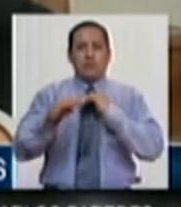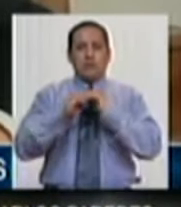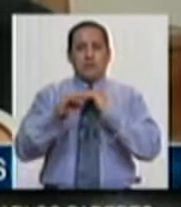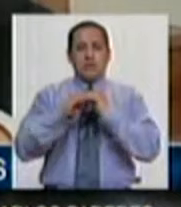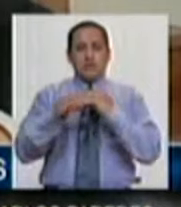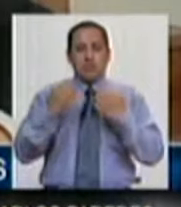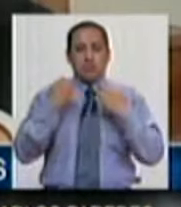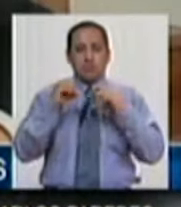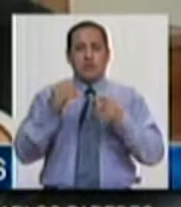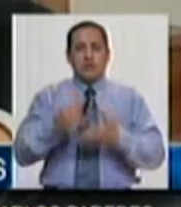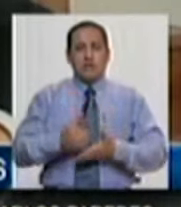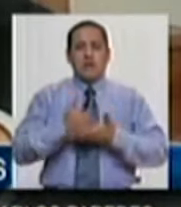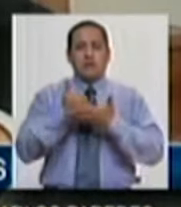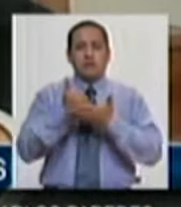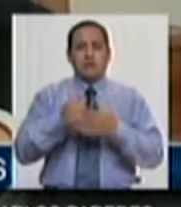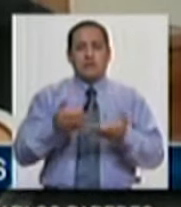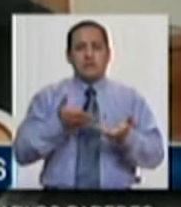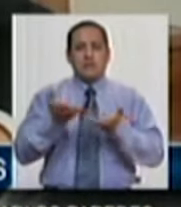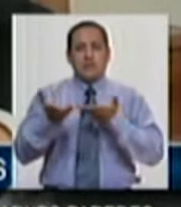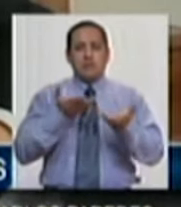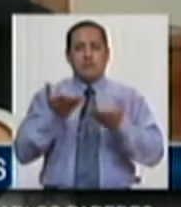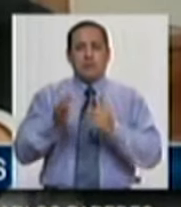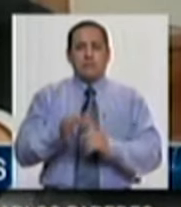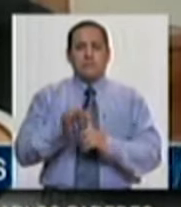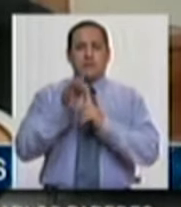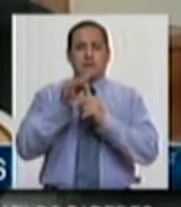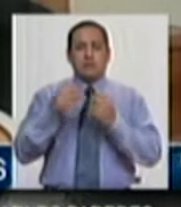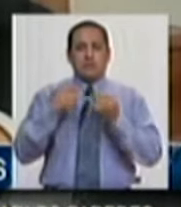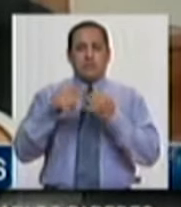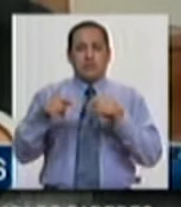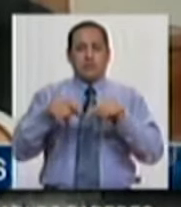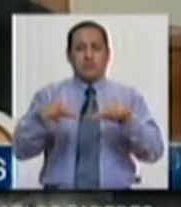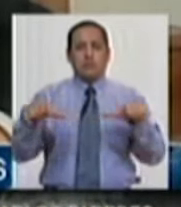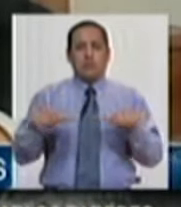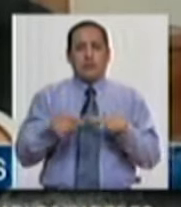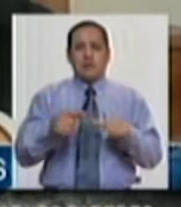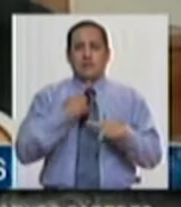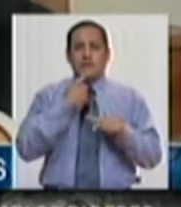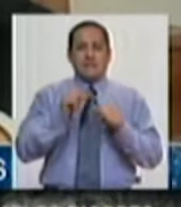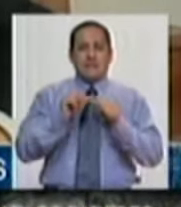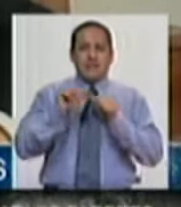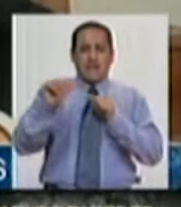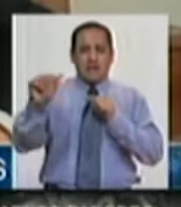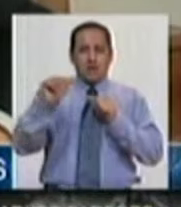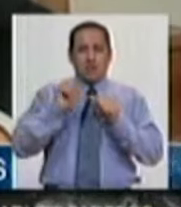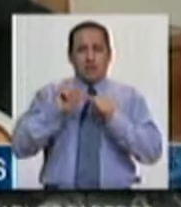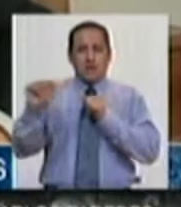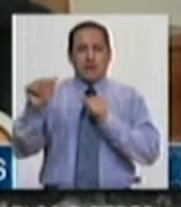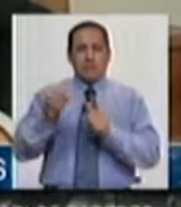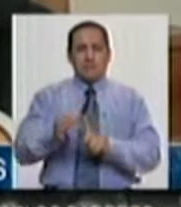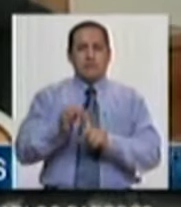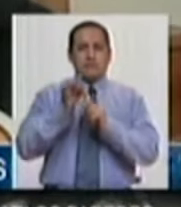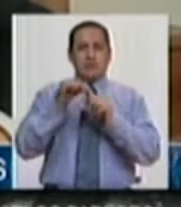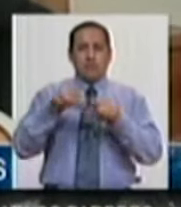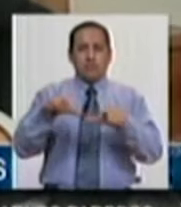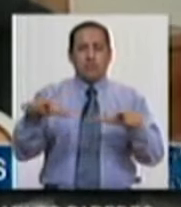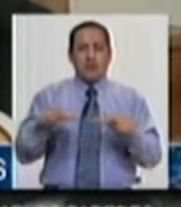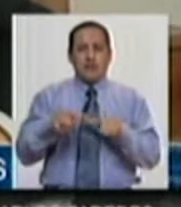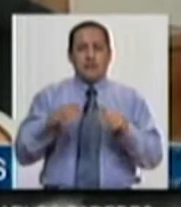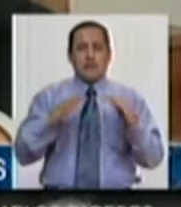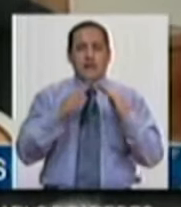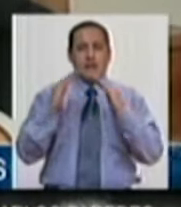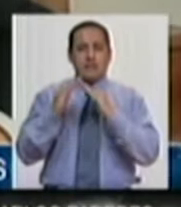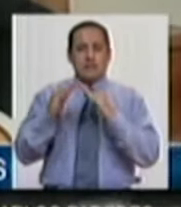para todos, llevando los servicios especialmente a zonas que están alejadas de los principales centros urbanos,